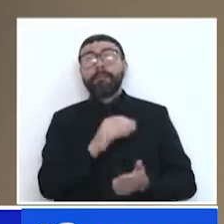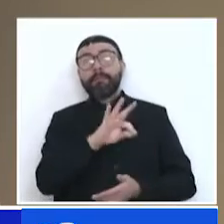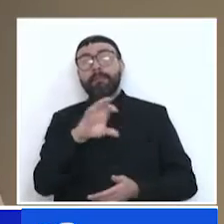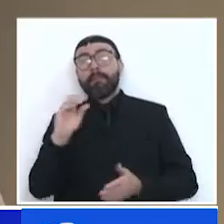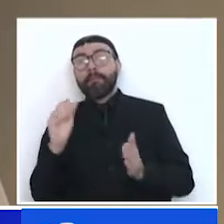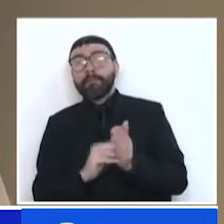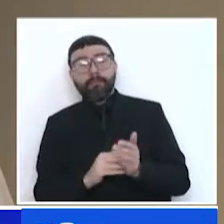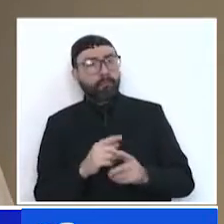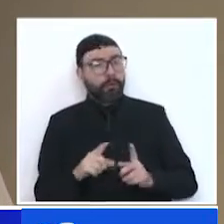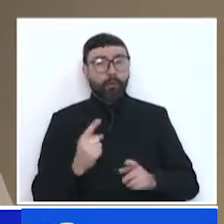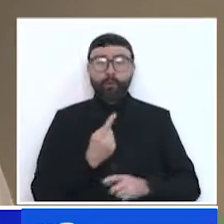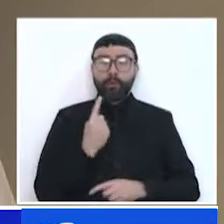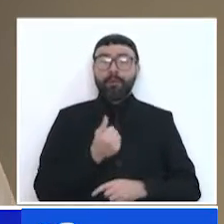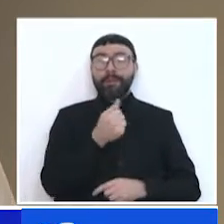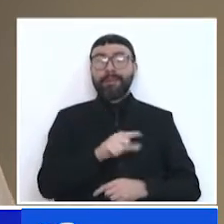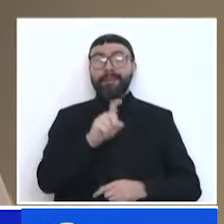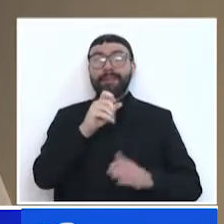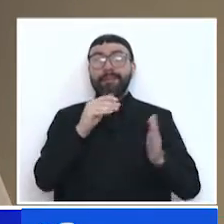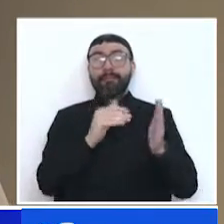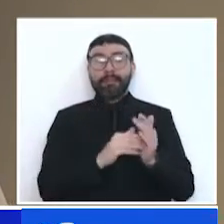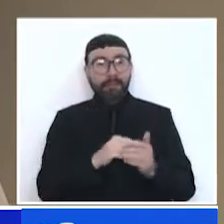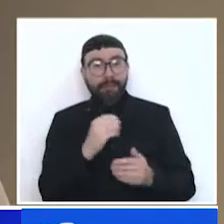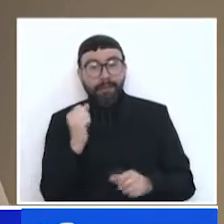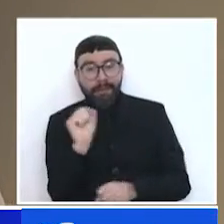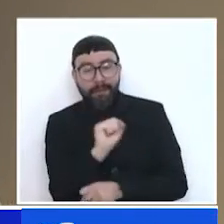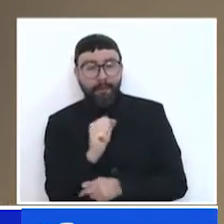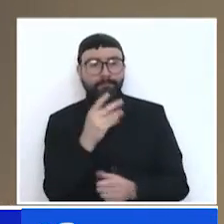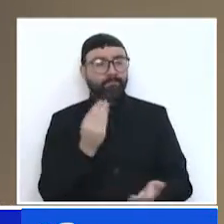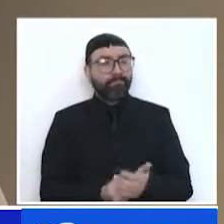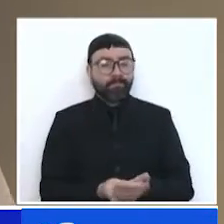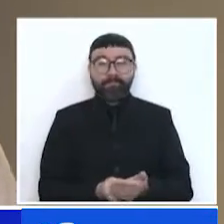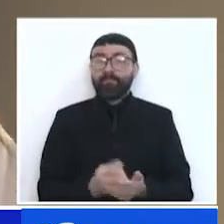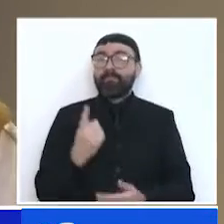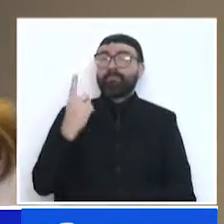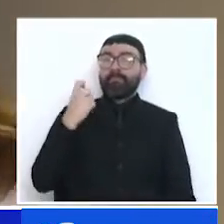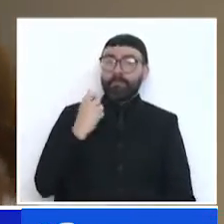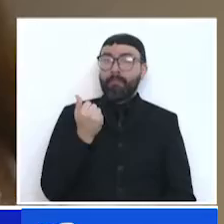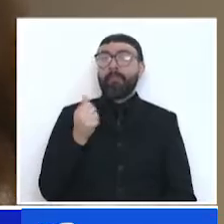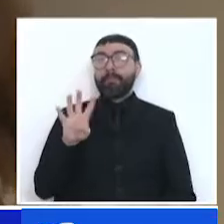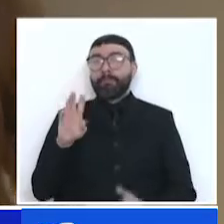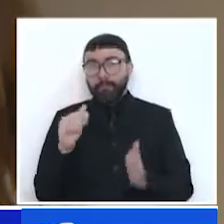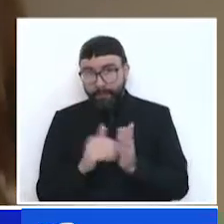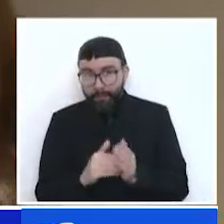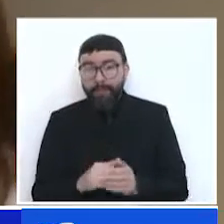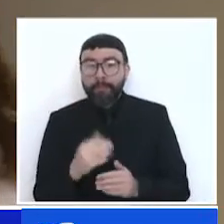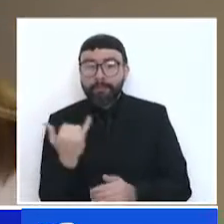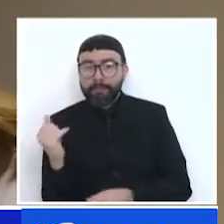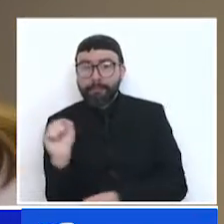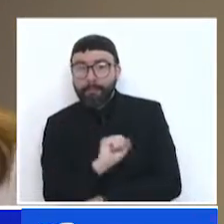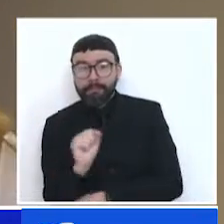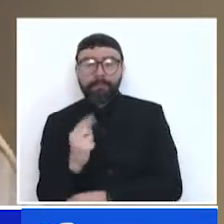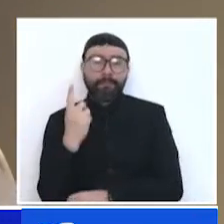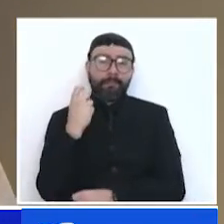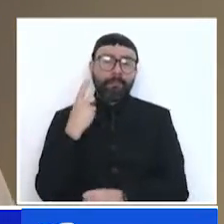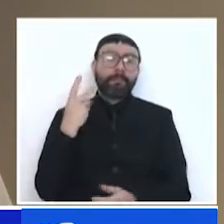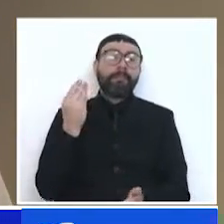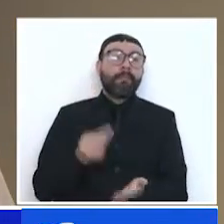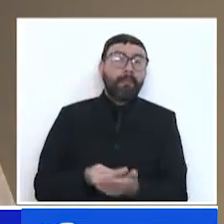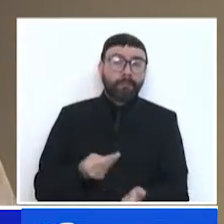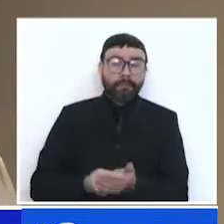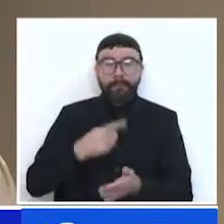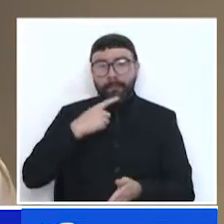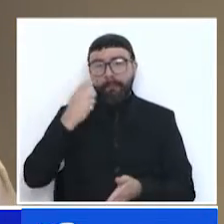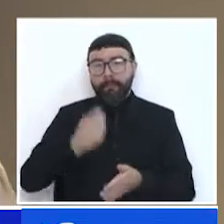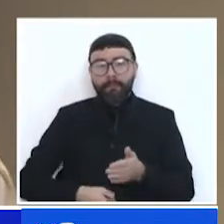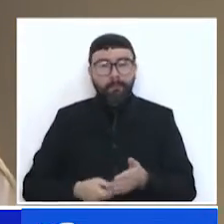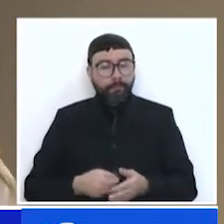habían cancelado 16.000 vehículos. Nos queda todavía pendiente de cancelar 14.000 vehículos, y la